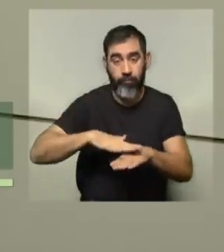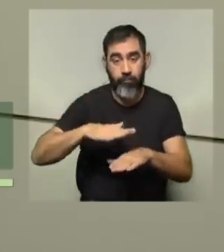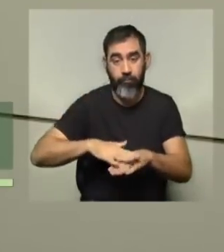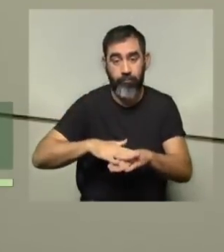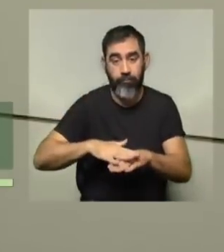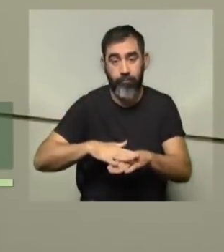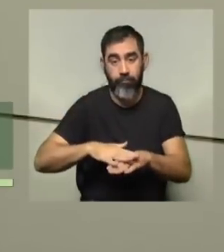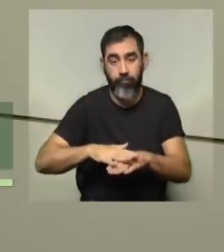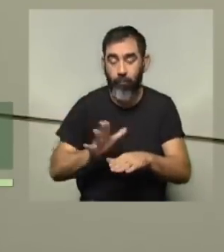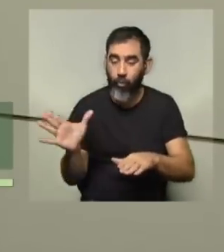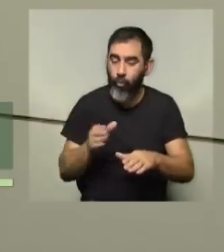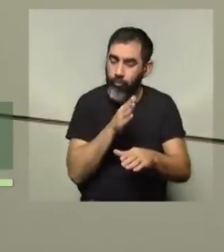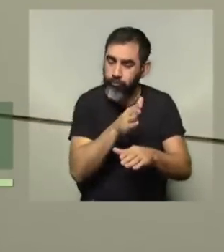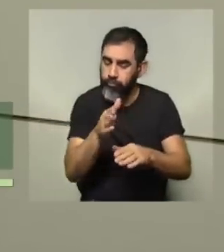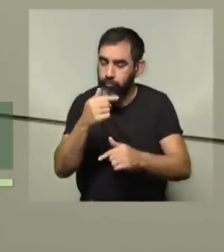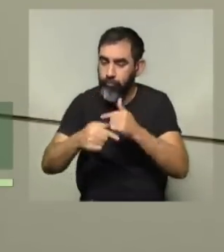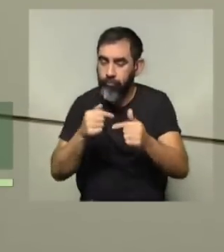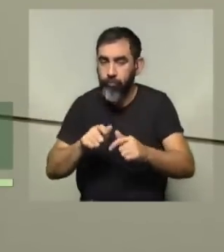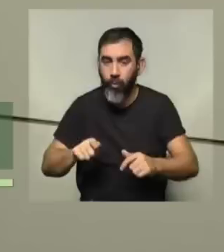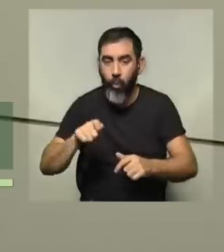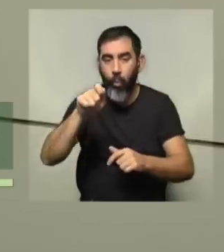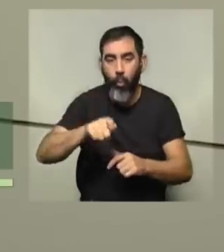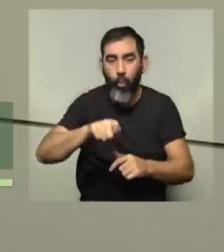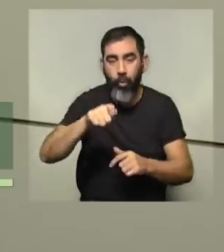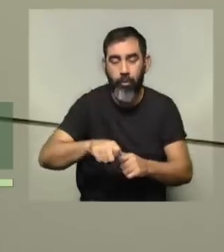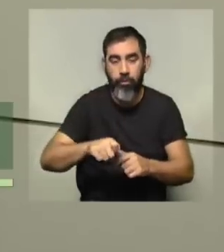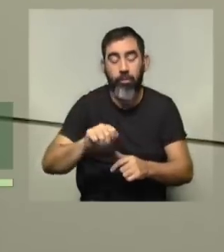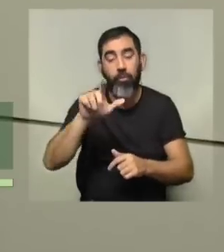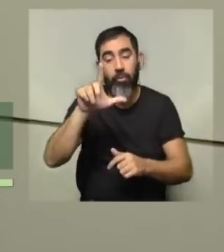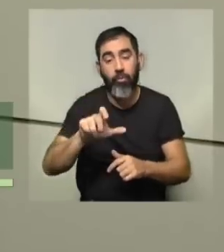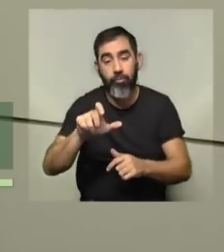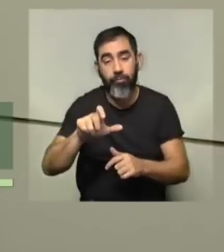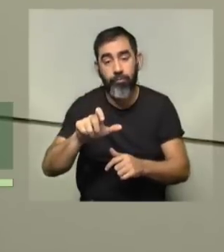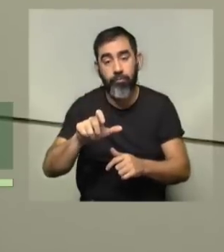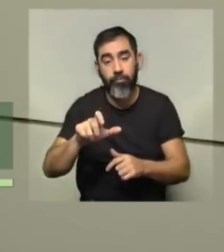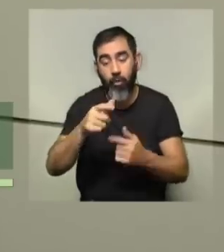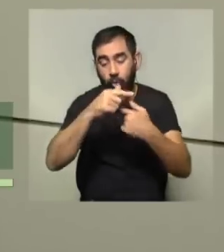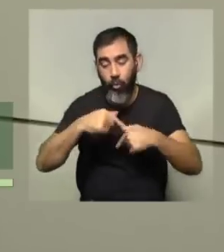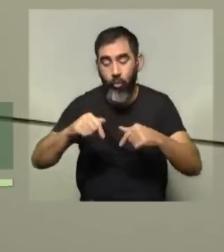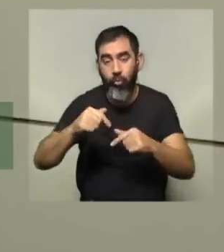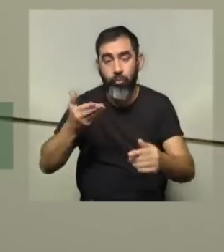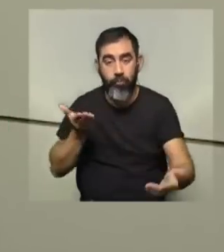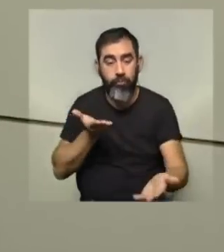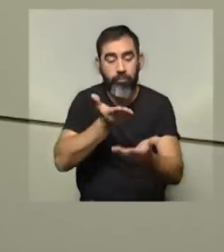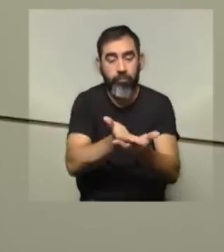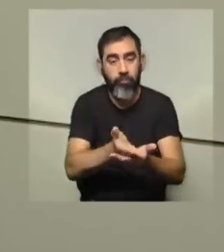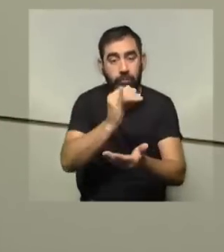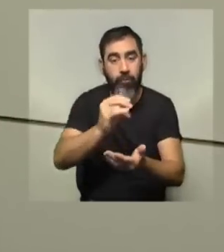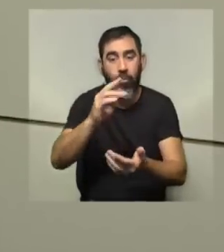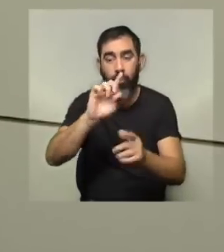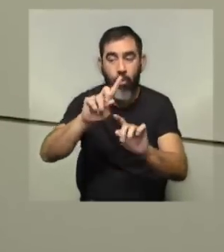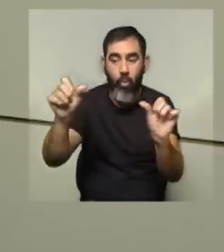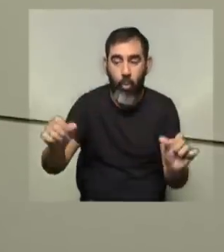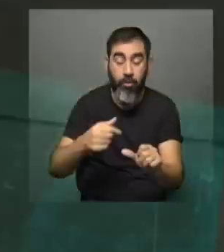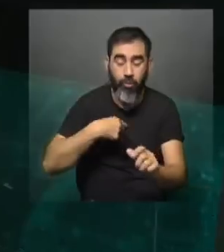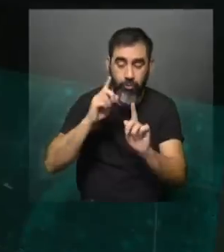transitaré todos los los pasos jurídicos que correspondan y obviamente este seremos nosotros lo que recurramos si la ute no lo